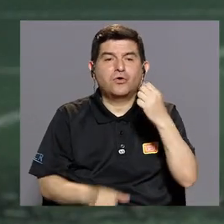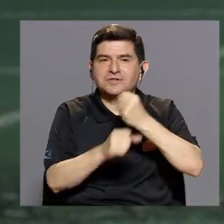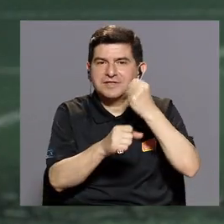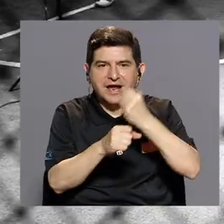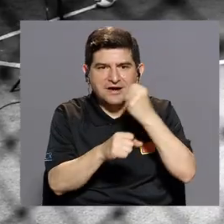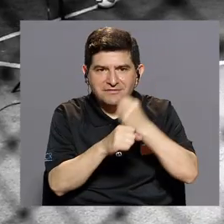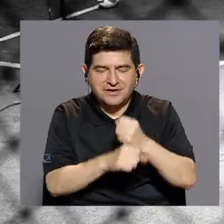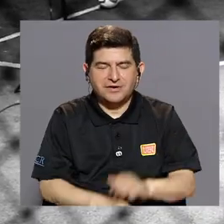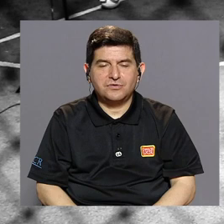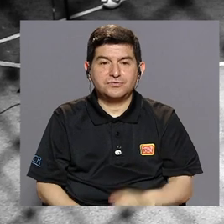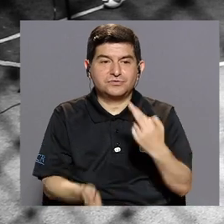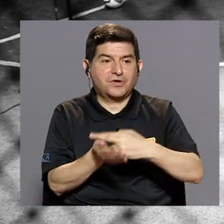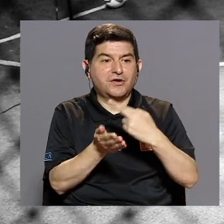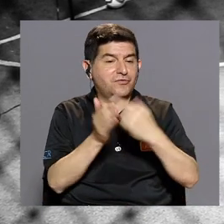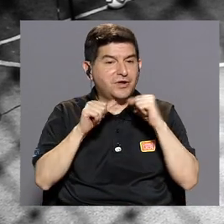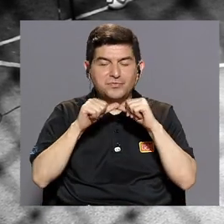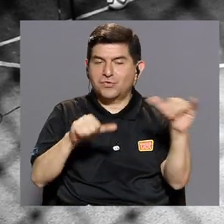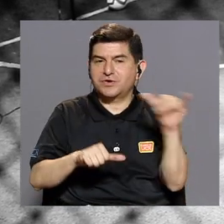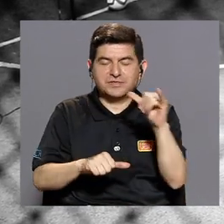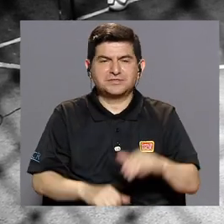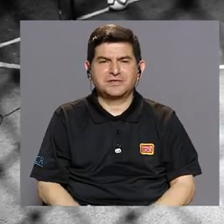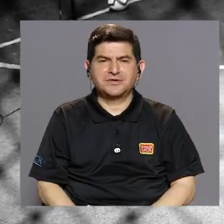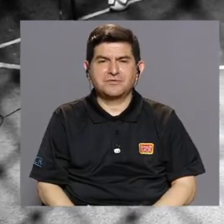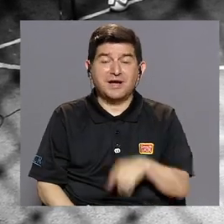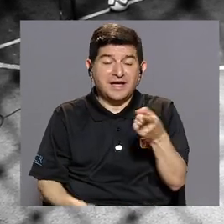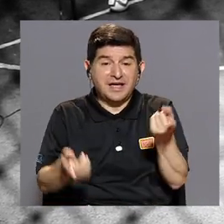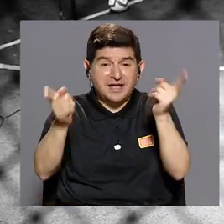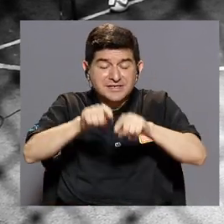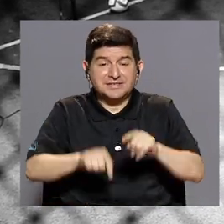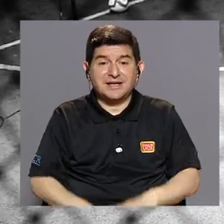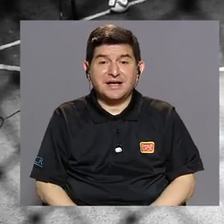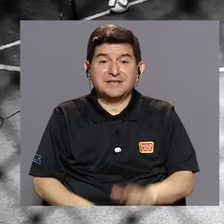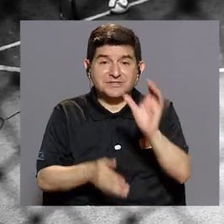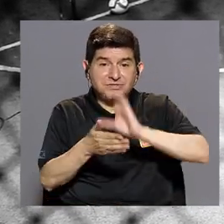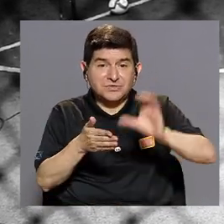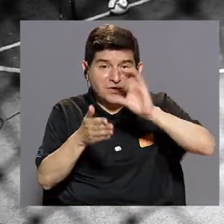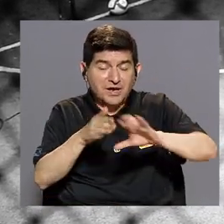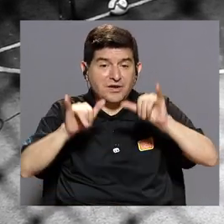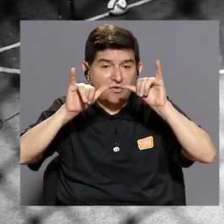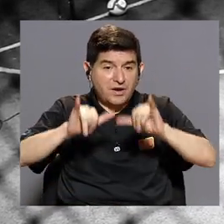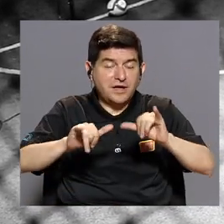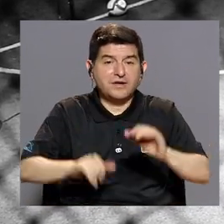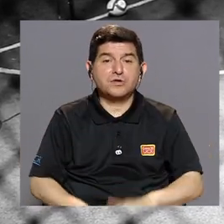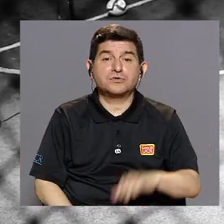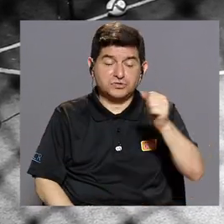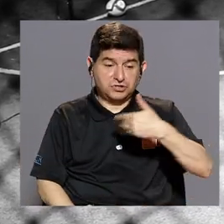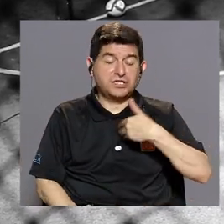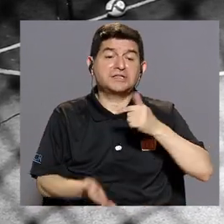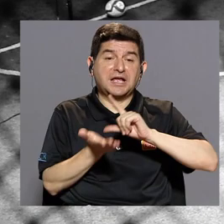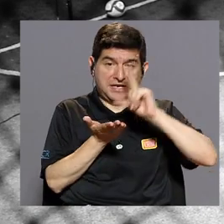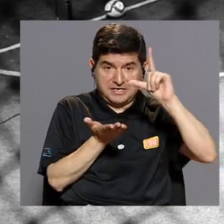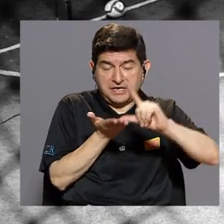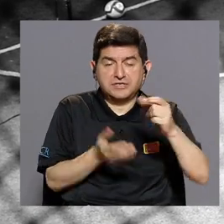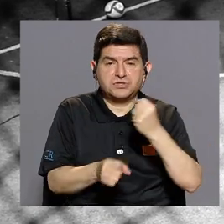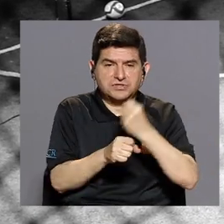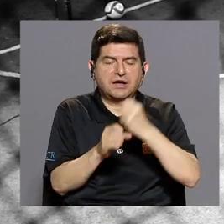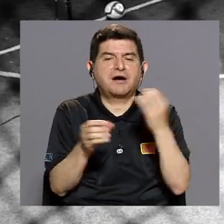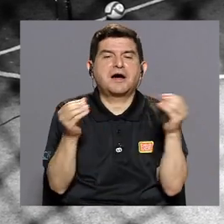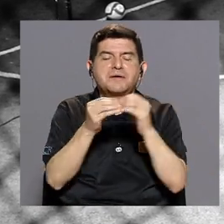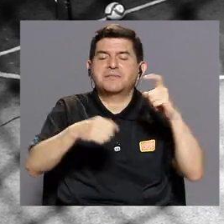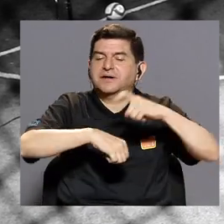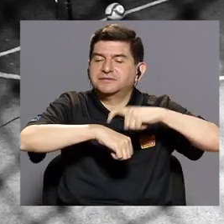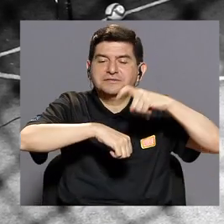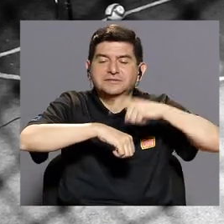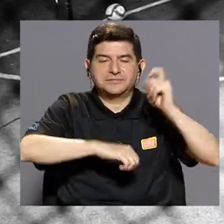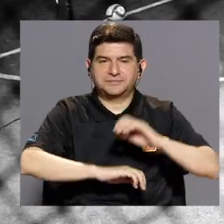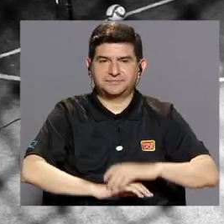vida, como creo que todavía lo tengo, ¿verdad? Pero, que la mantenía en todo caso era el colegio, no, me contaba. No, claro, porque era donde tenía más lecciones, trabajaba más